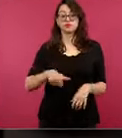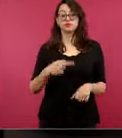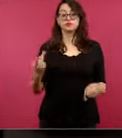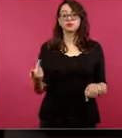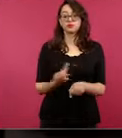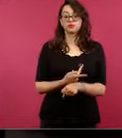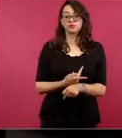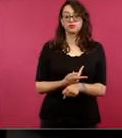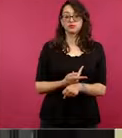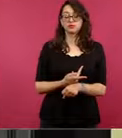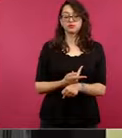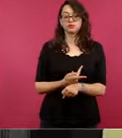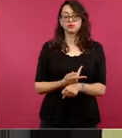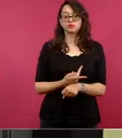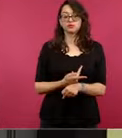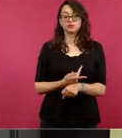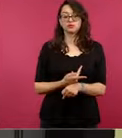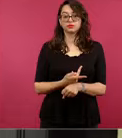que